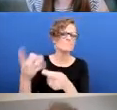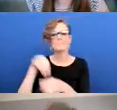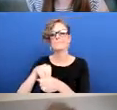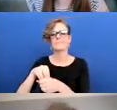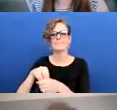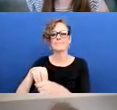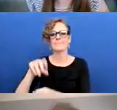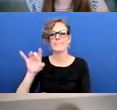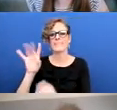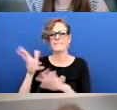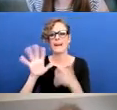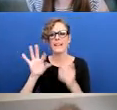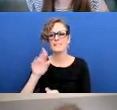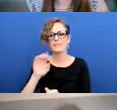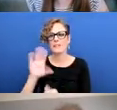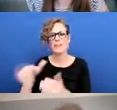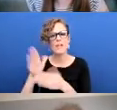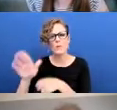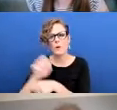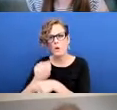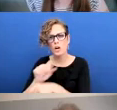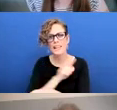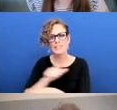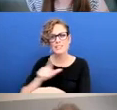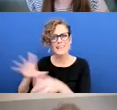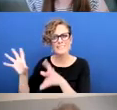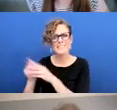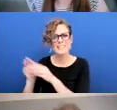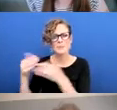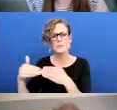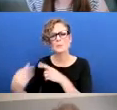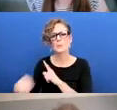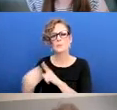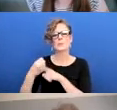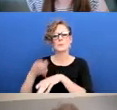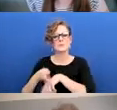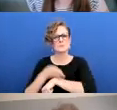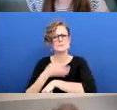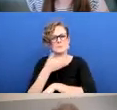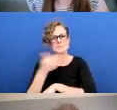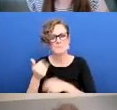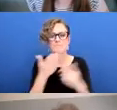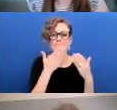estar con Violence Free y por todas tus aportaciones que hicieron mucha diferencia.